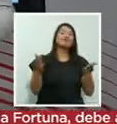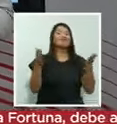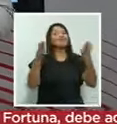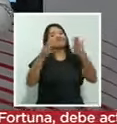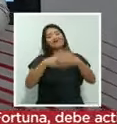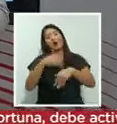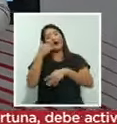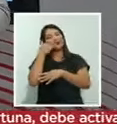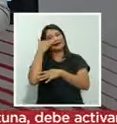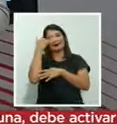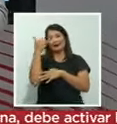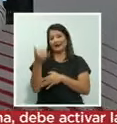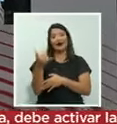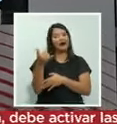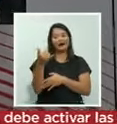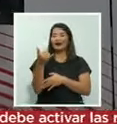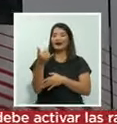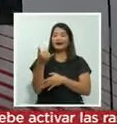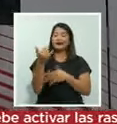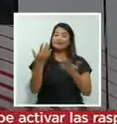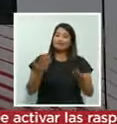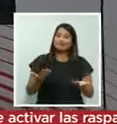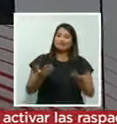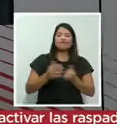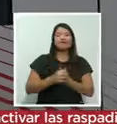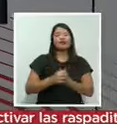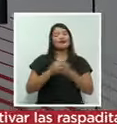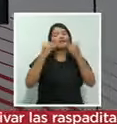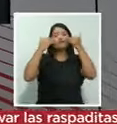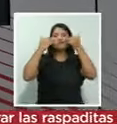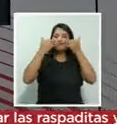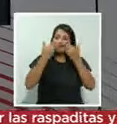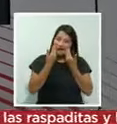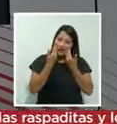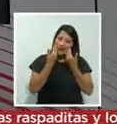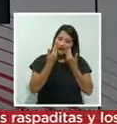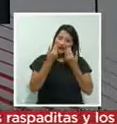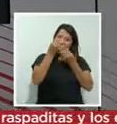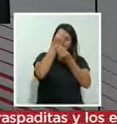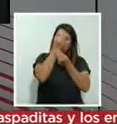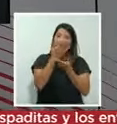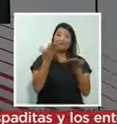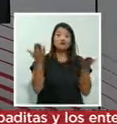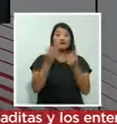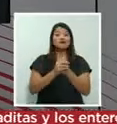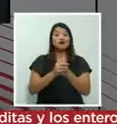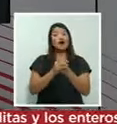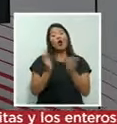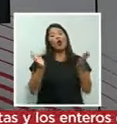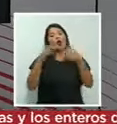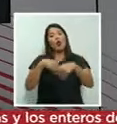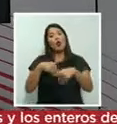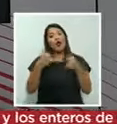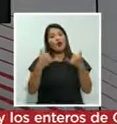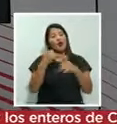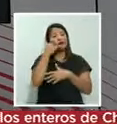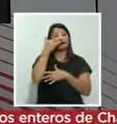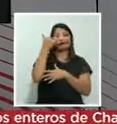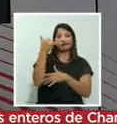No tenemos llamada telefónica, es una tristeza anunciarlo así, no tenemos llamada